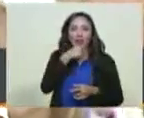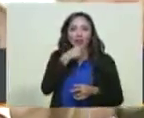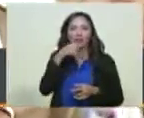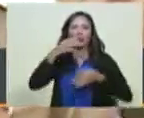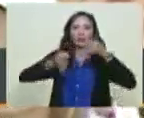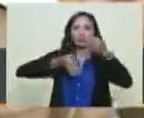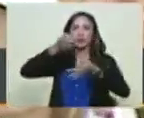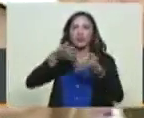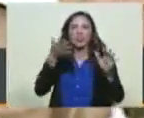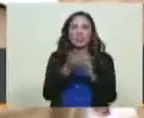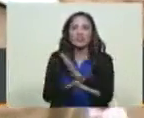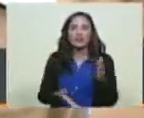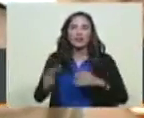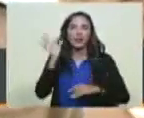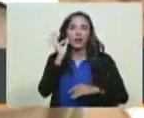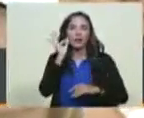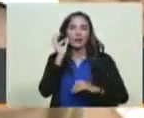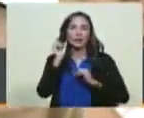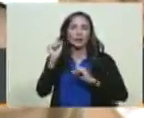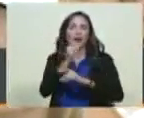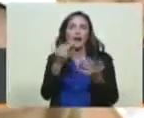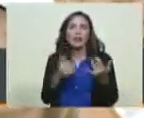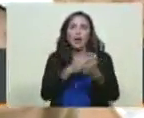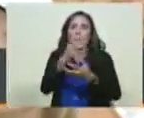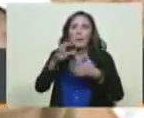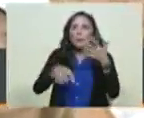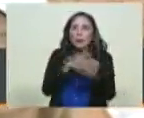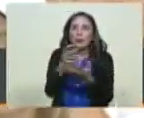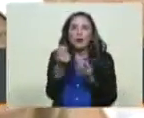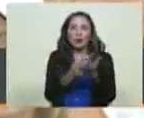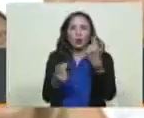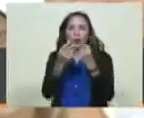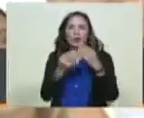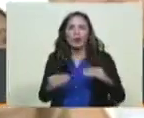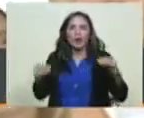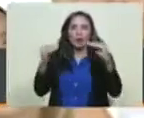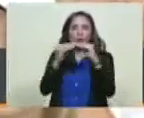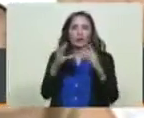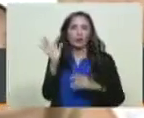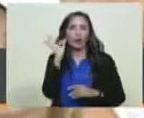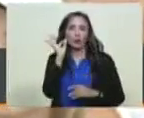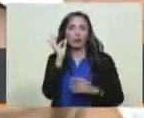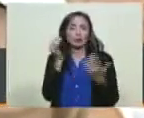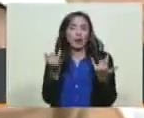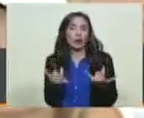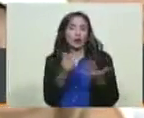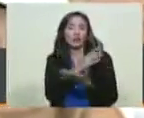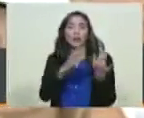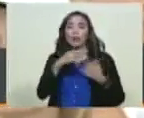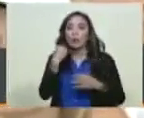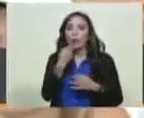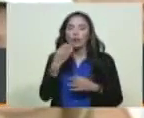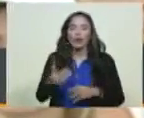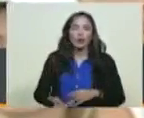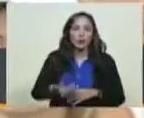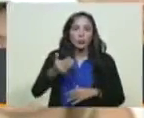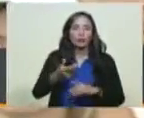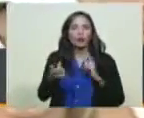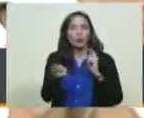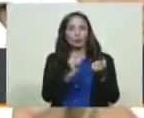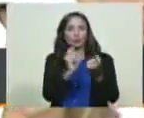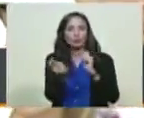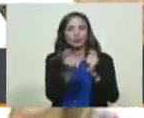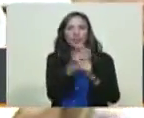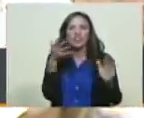feminismo como problema económico y eso hay que discutirlo es un reto de esta juventud discutir el